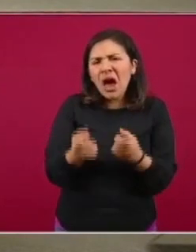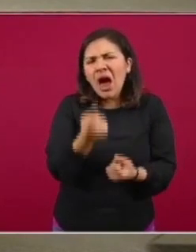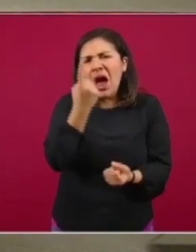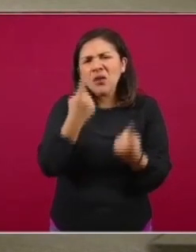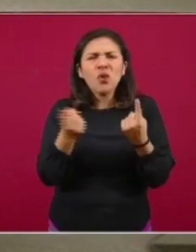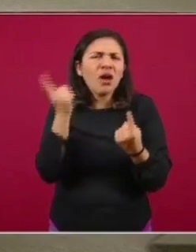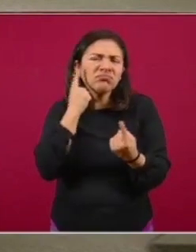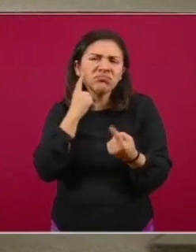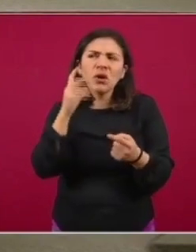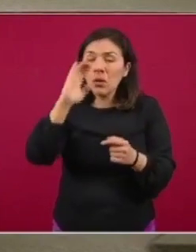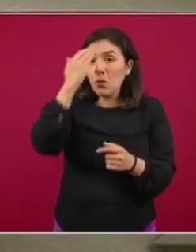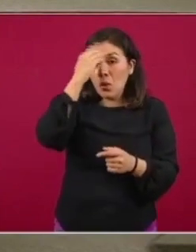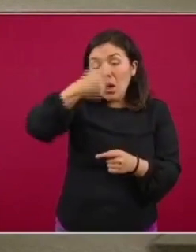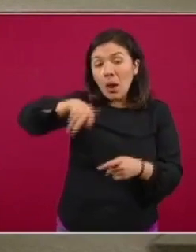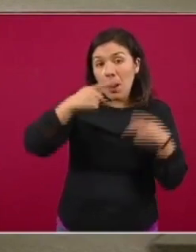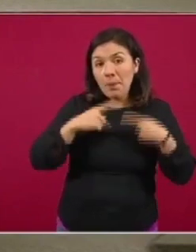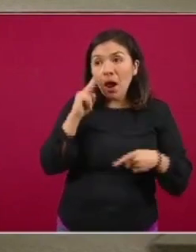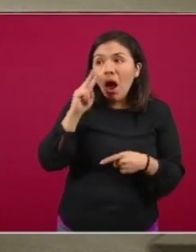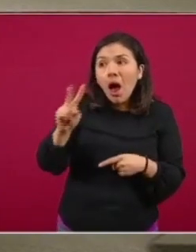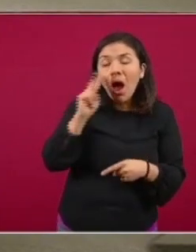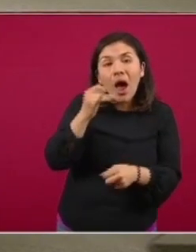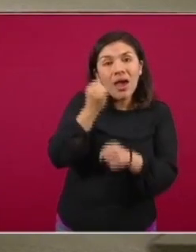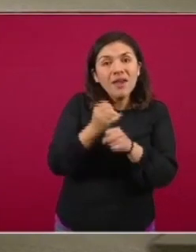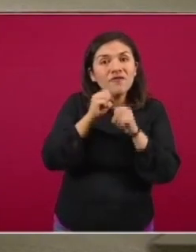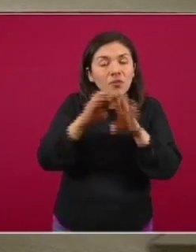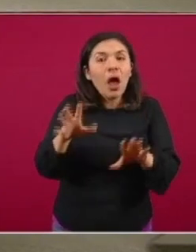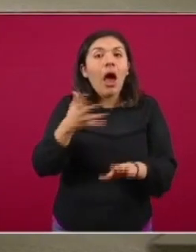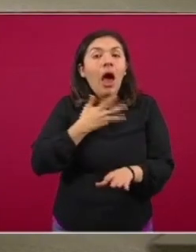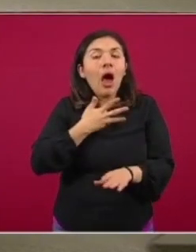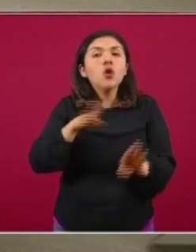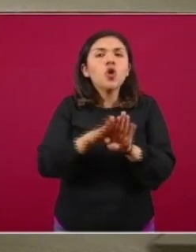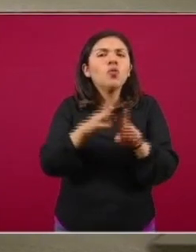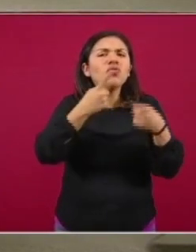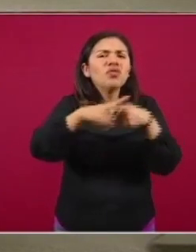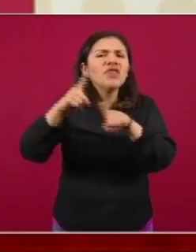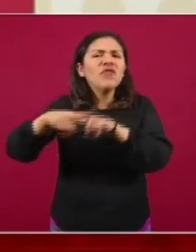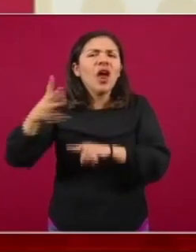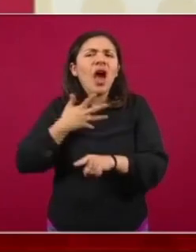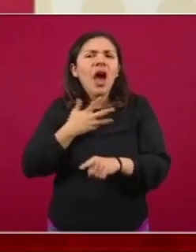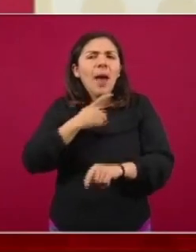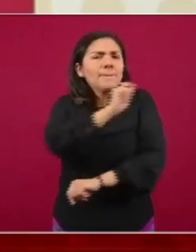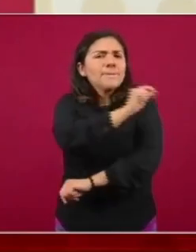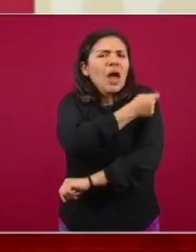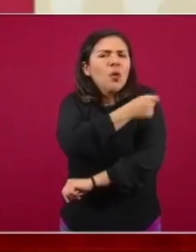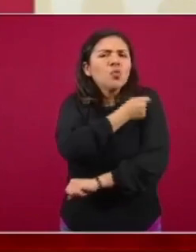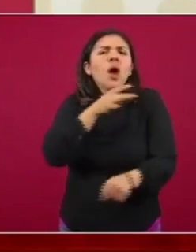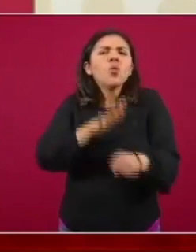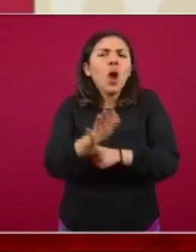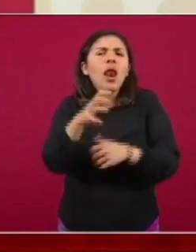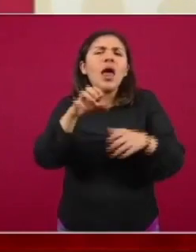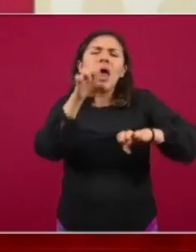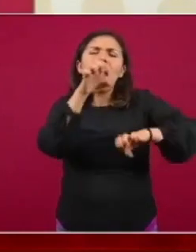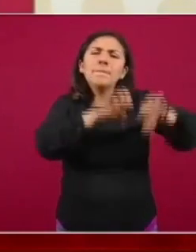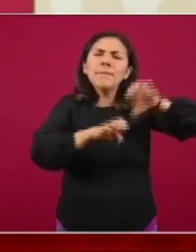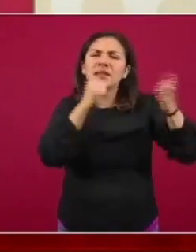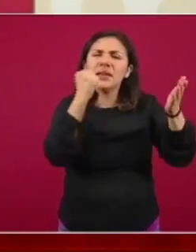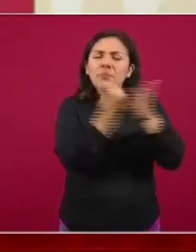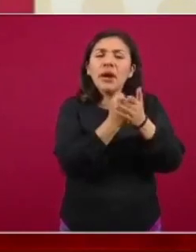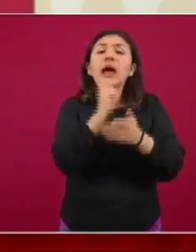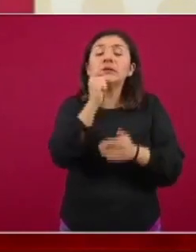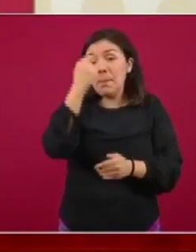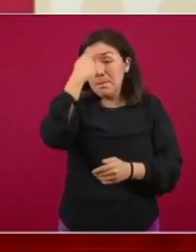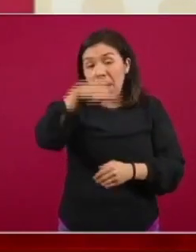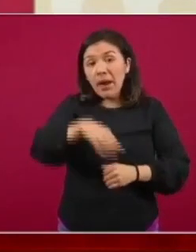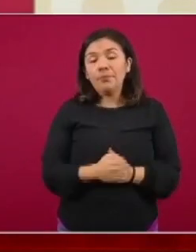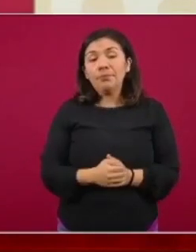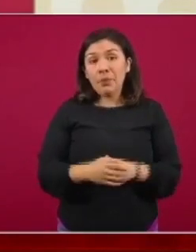que también es importante que la gente vaya identificando la variabilidad de plataformas con las que se hacen las vacunas, pero en general lo que están buscando es